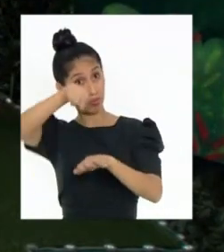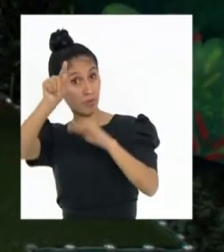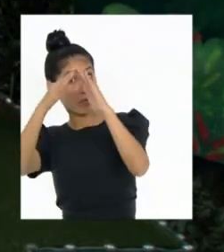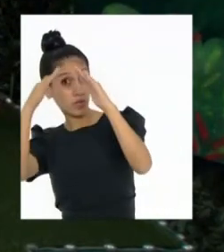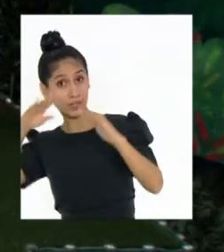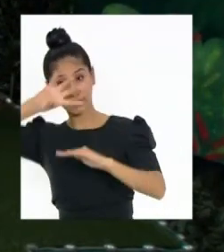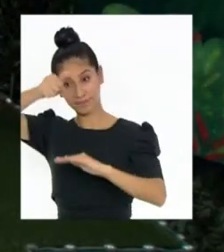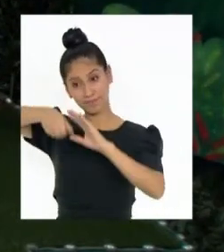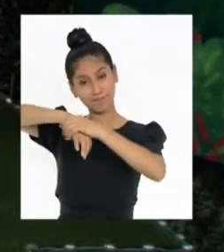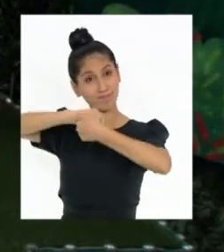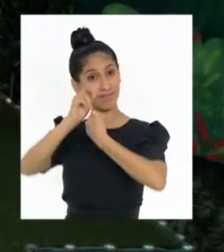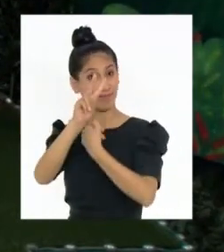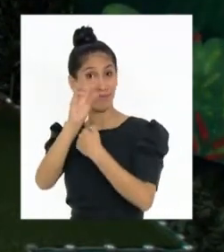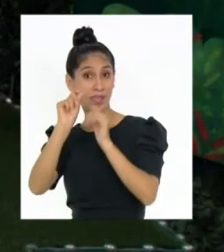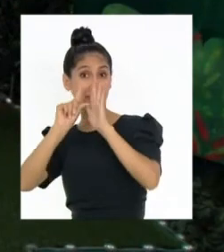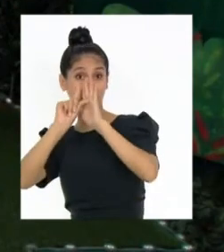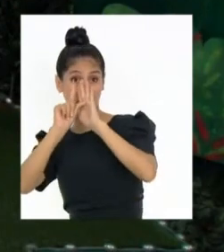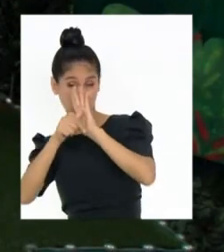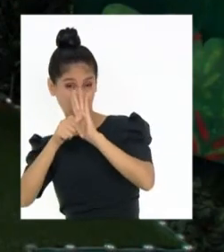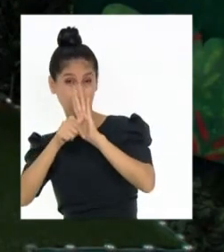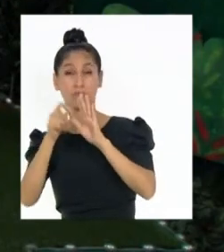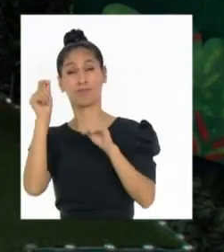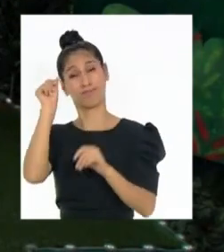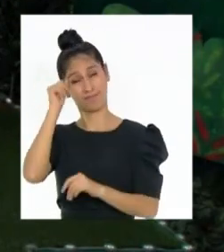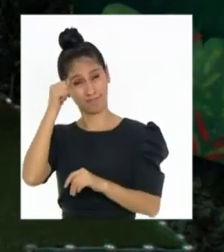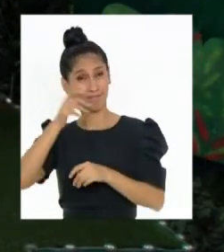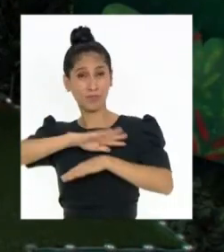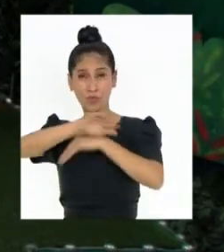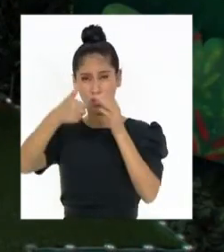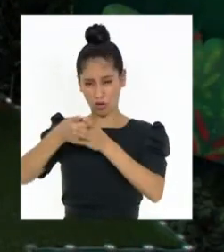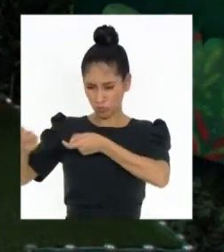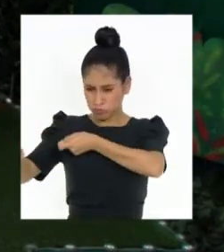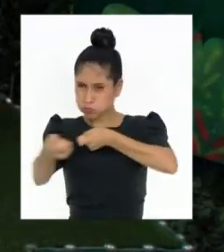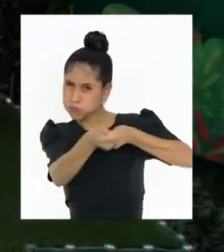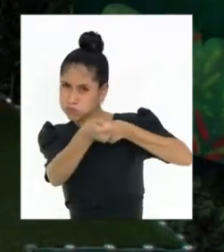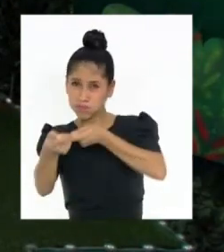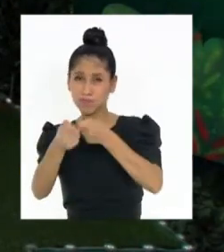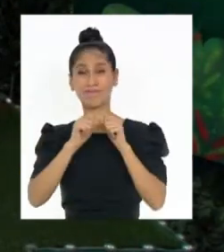segundos. No se olviden de desinfectar todo y a seguir